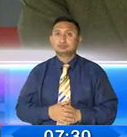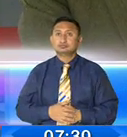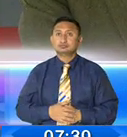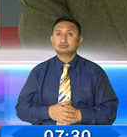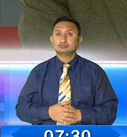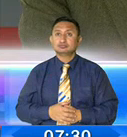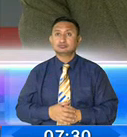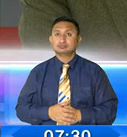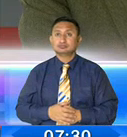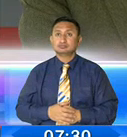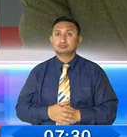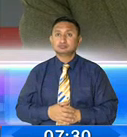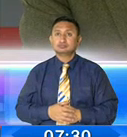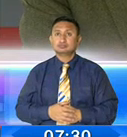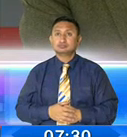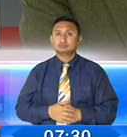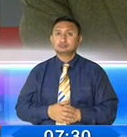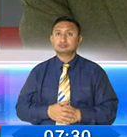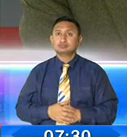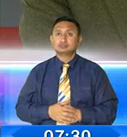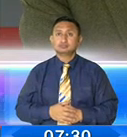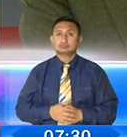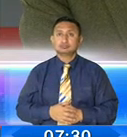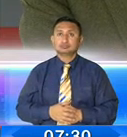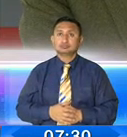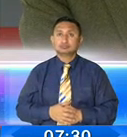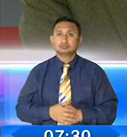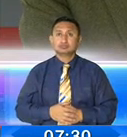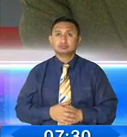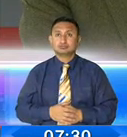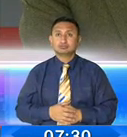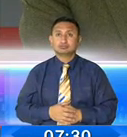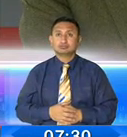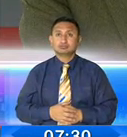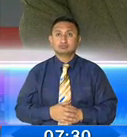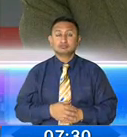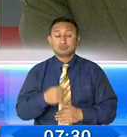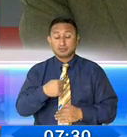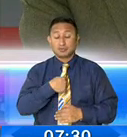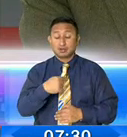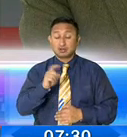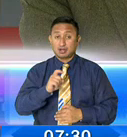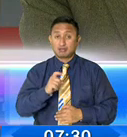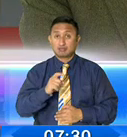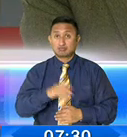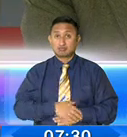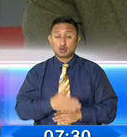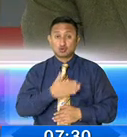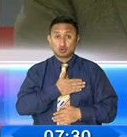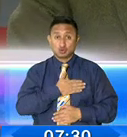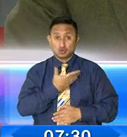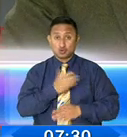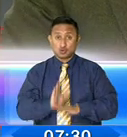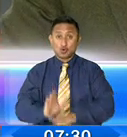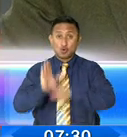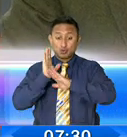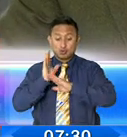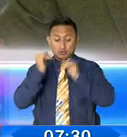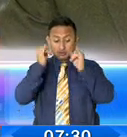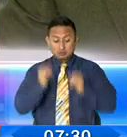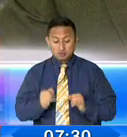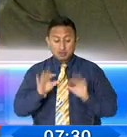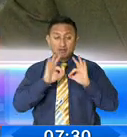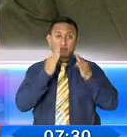Tenemos que hacer un compromiso familiar, un compromiso individual. Hay que informar a la población, hay que concientizar